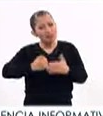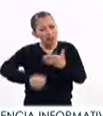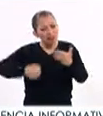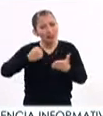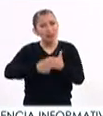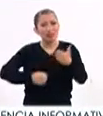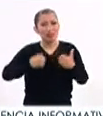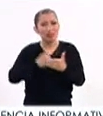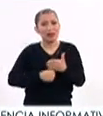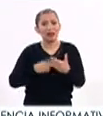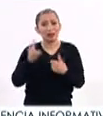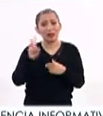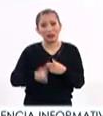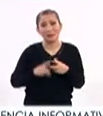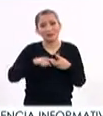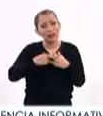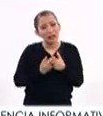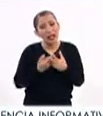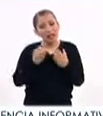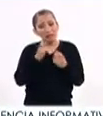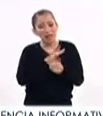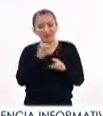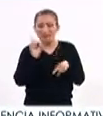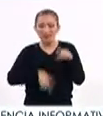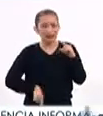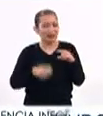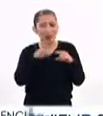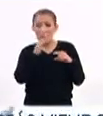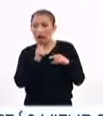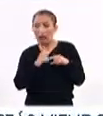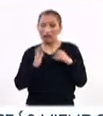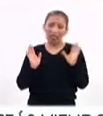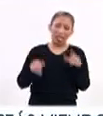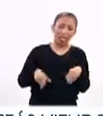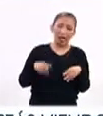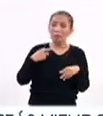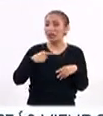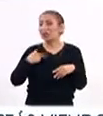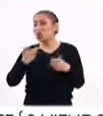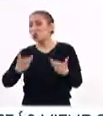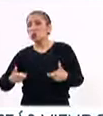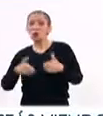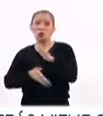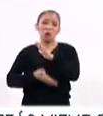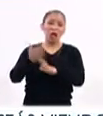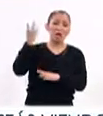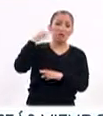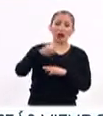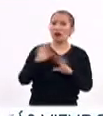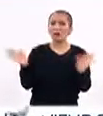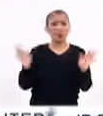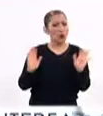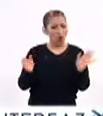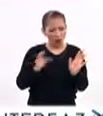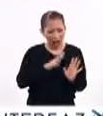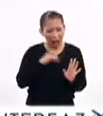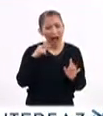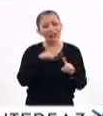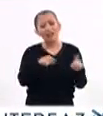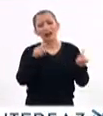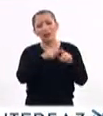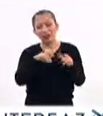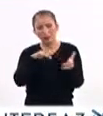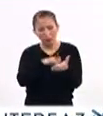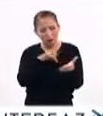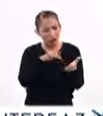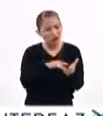luchando y que realmente empecemos a perder el miedo de que no se puede o que solamente la gente con mucho dinero lo puede hacer, porque existen muchos